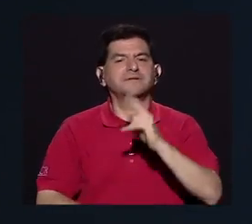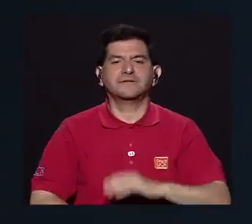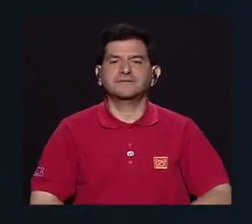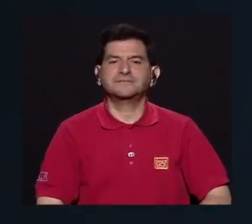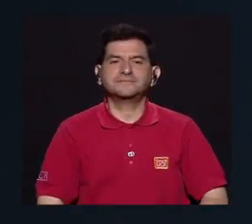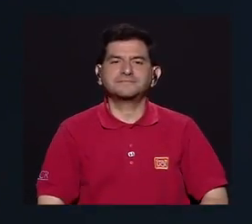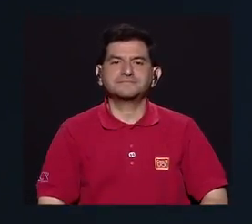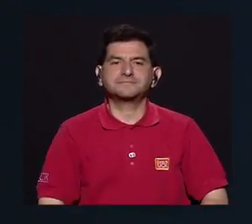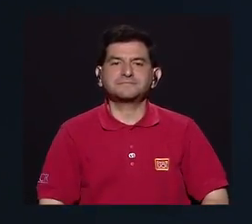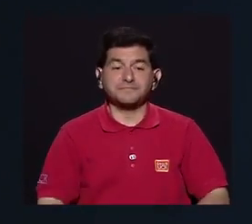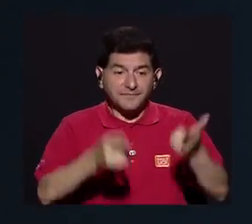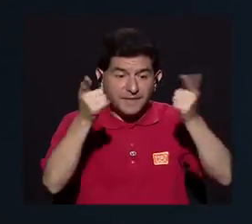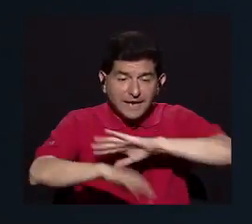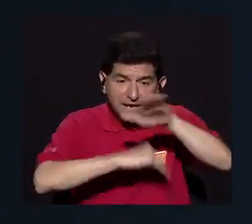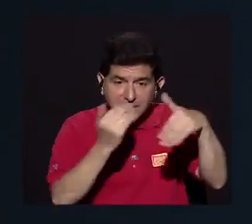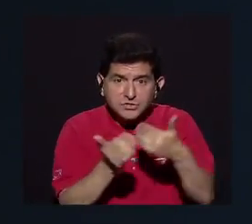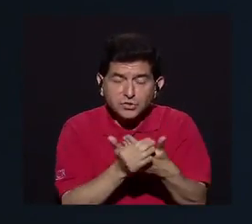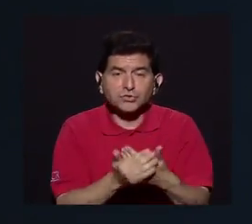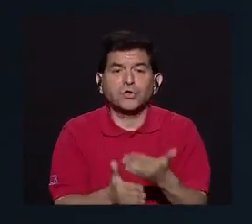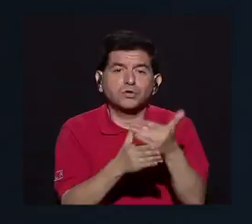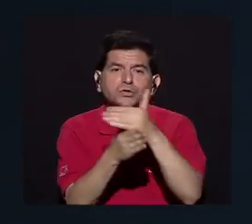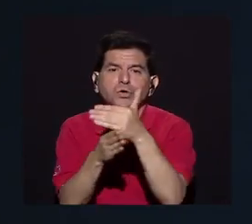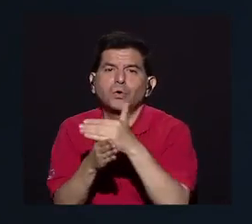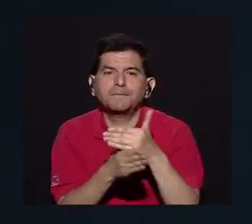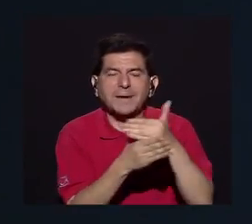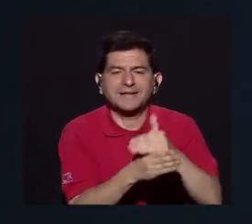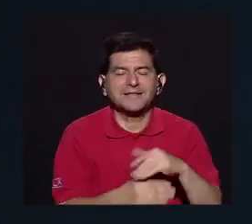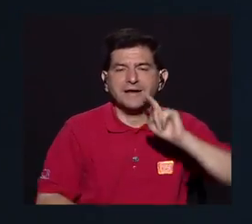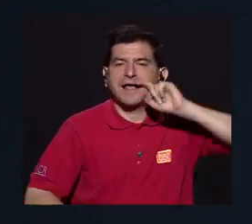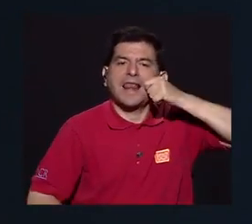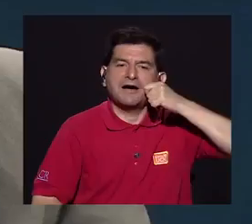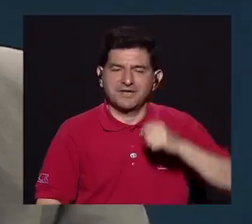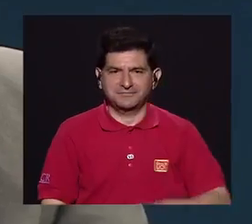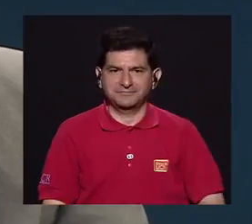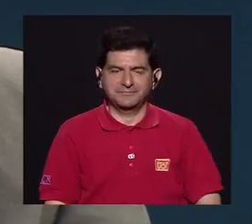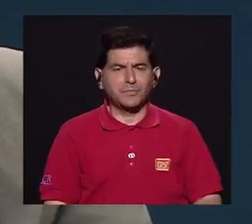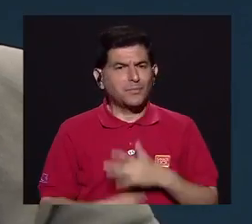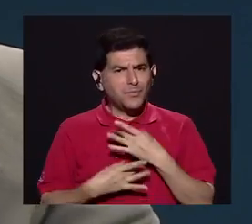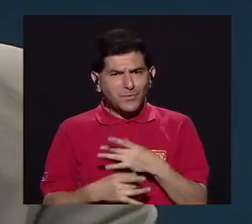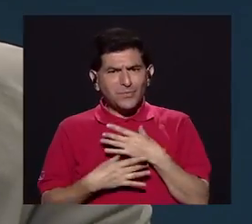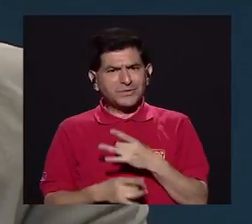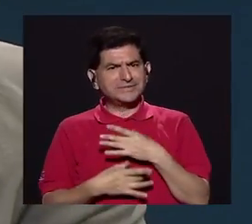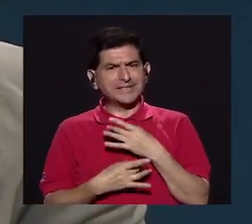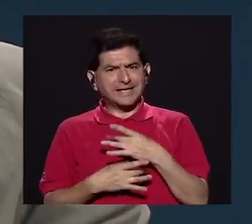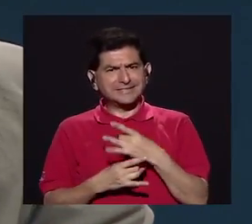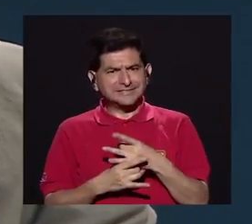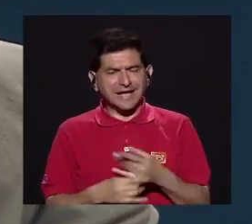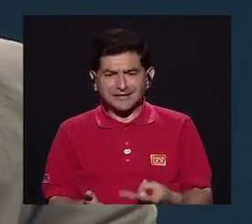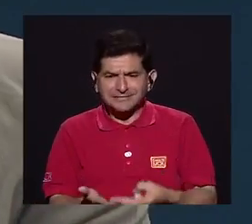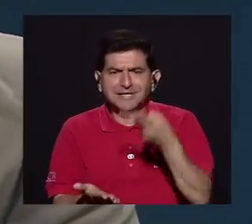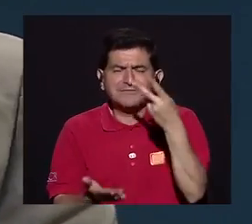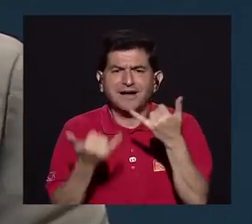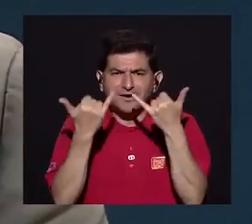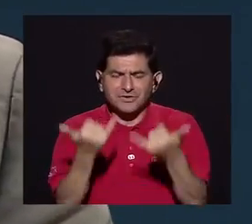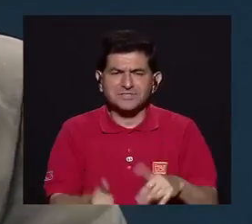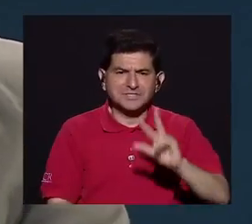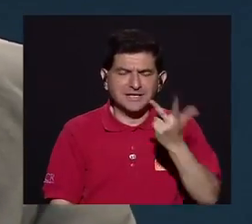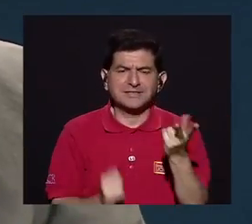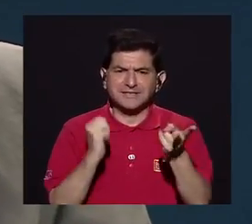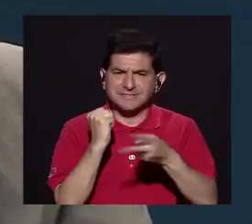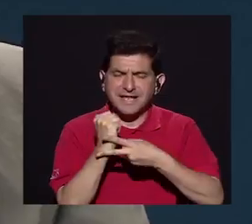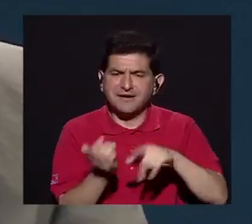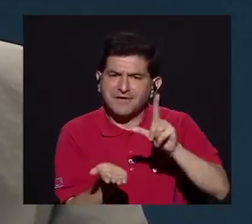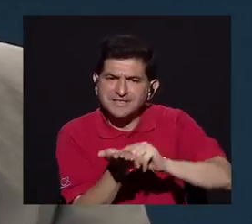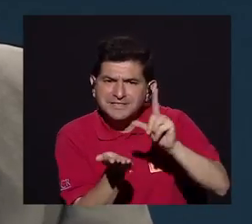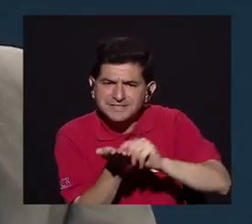y el hecho es que todos venimos a compartirlo. Esa es la clave. Pues es muy interesante y valioso porque ya va en su tercera